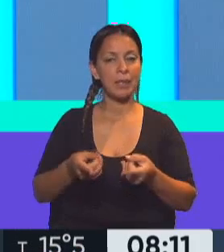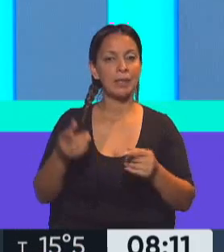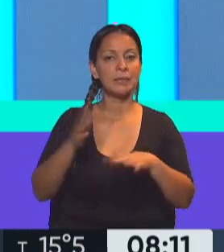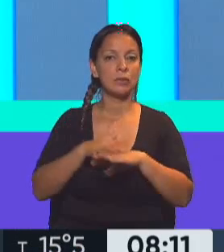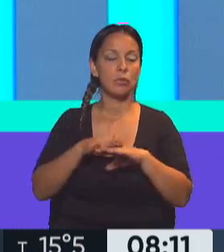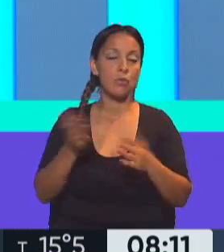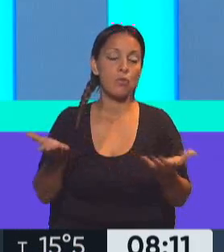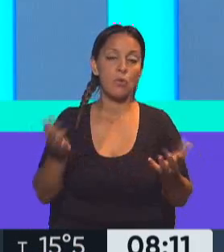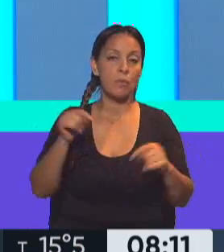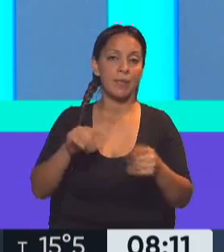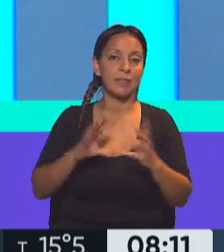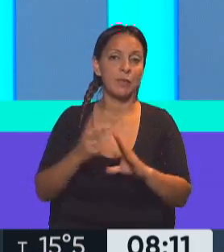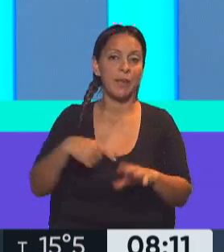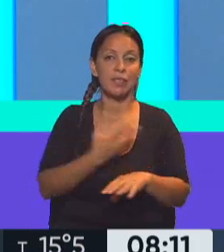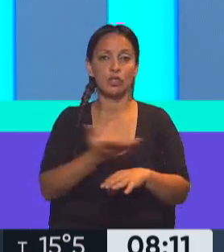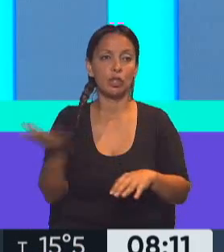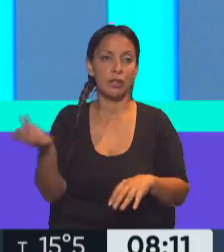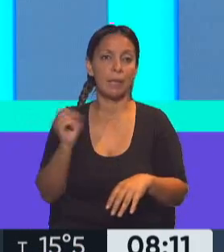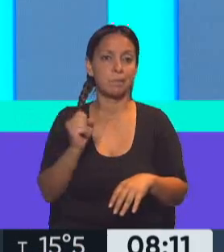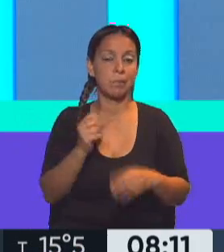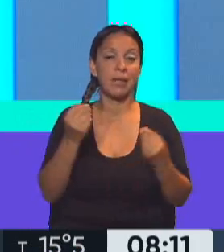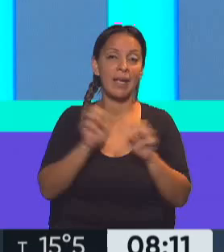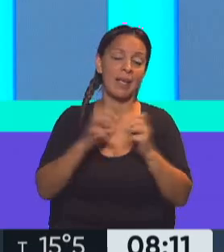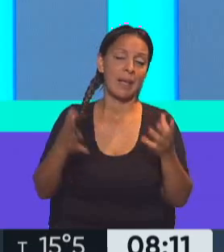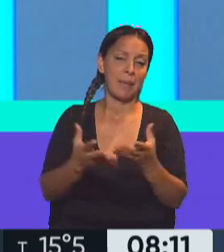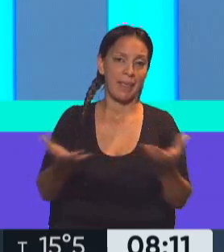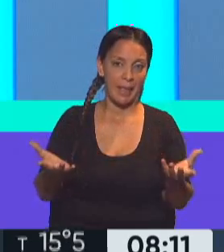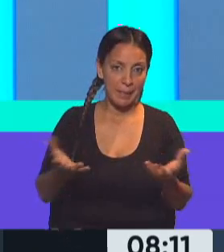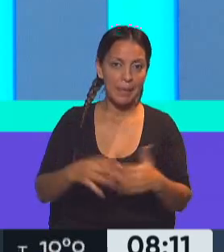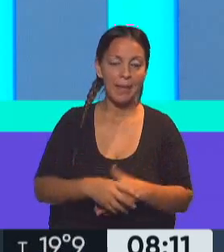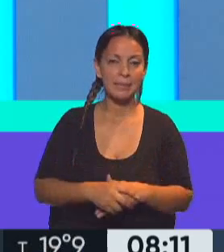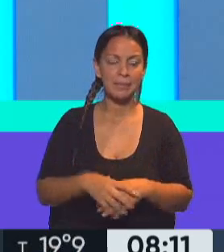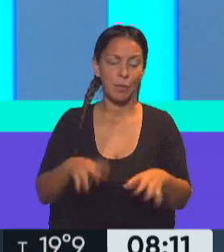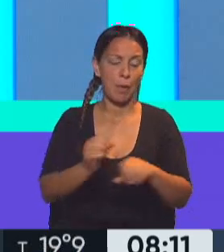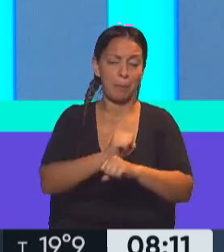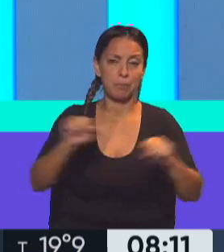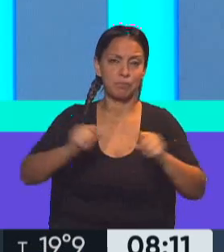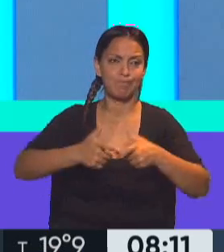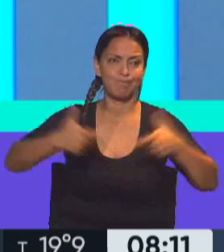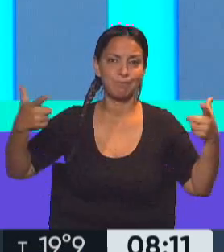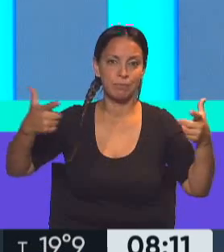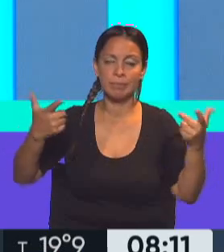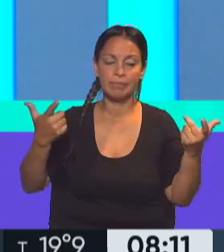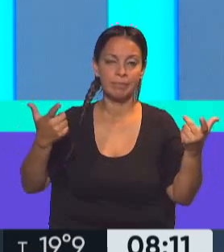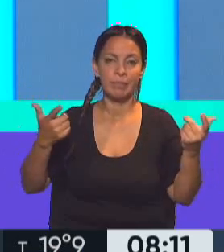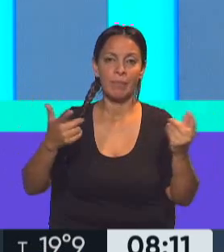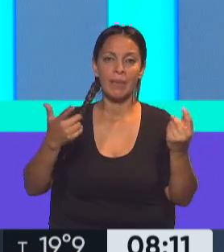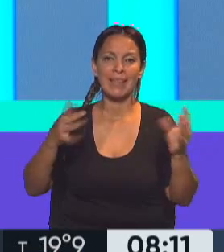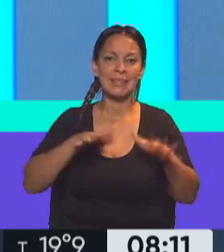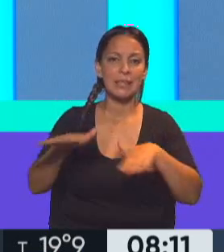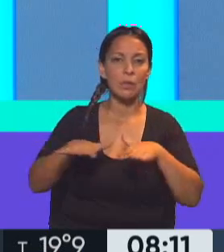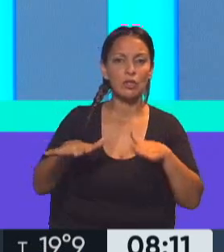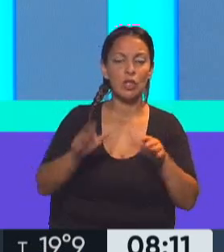hito que nos tocó vivir como comunidad y como sociedad en todo el mundo, que es la pandemia. Se han disparado los desenlaces y los